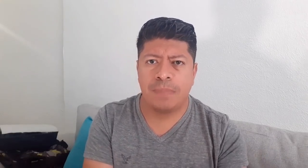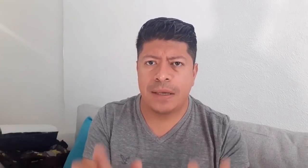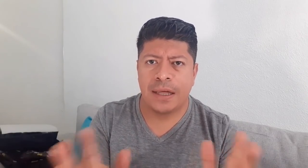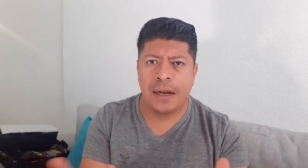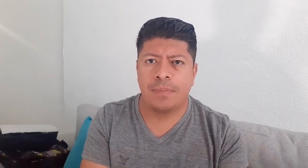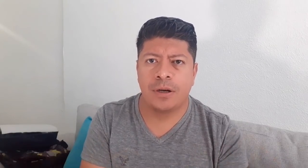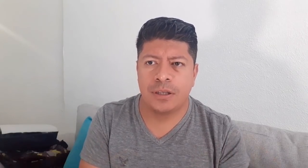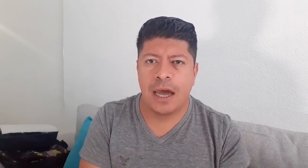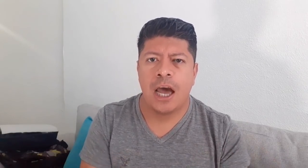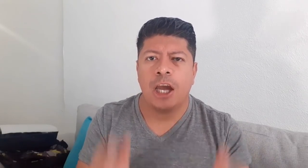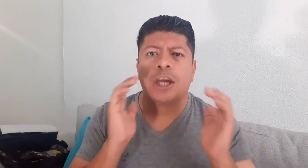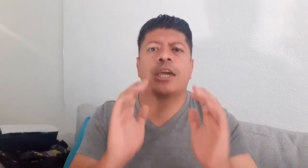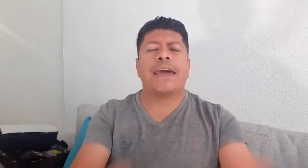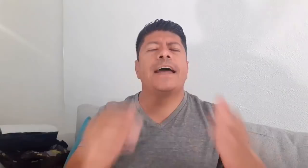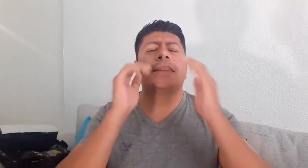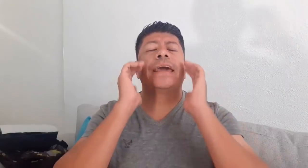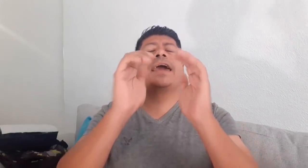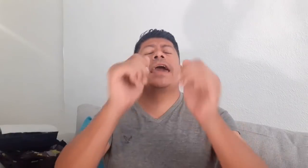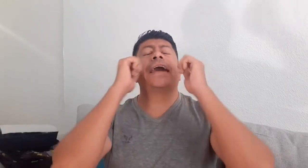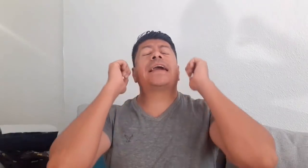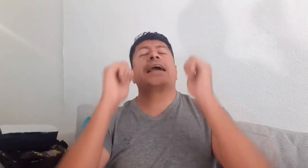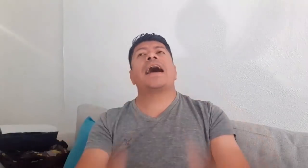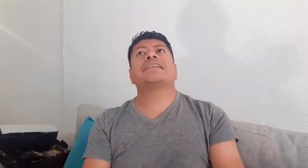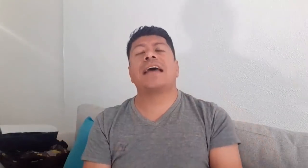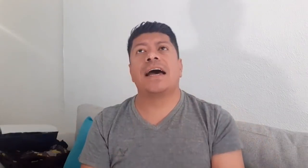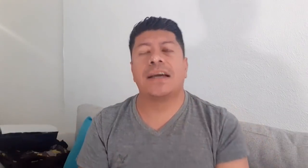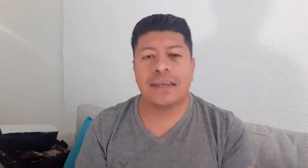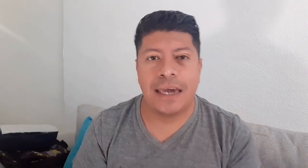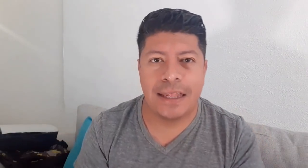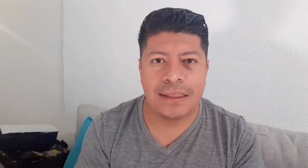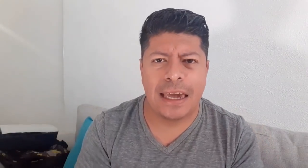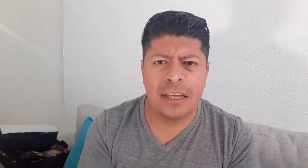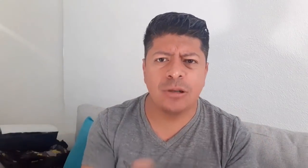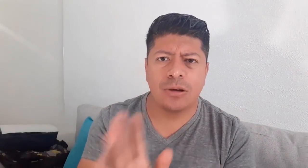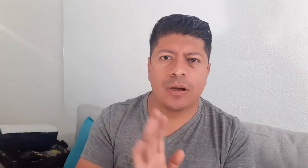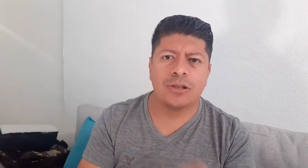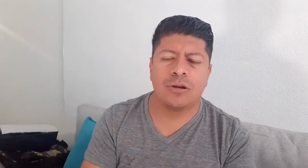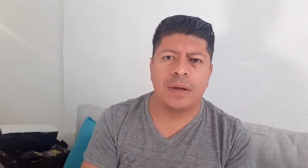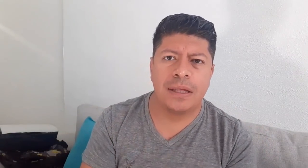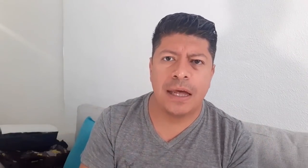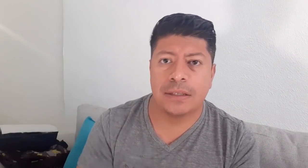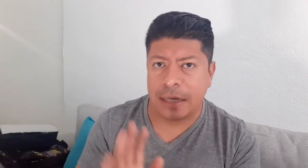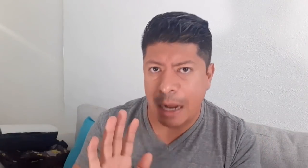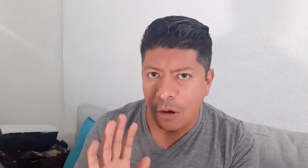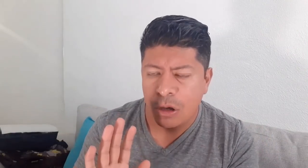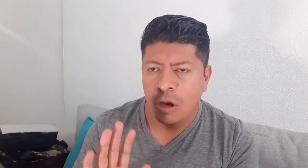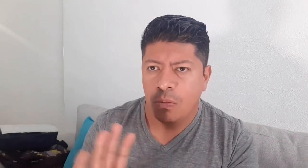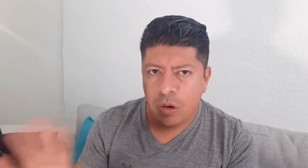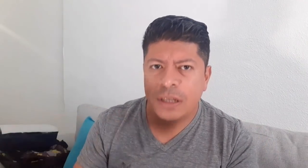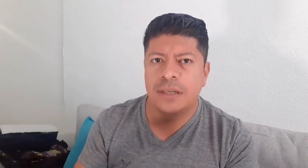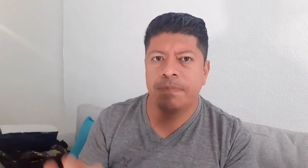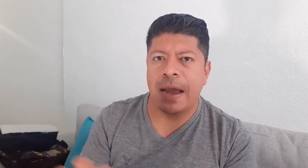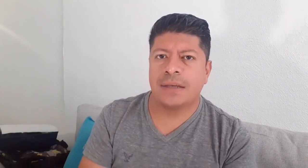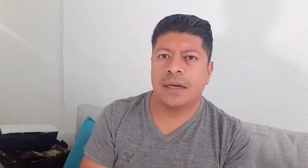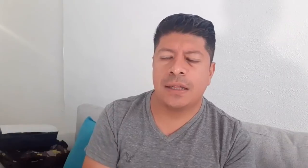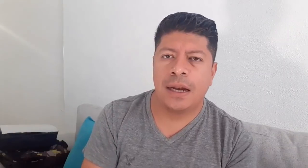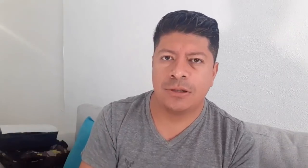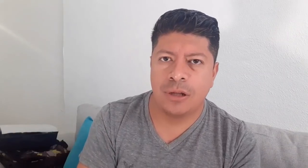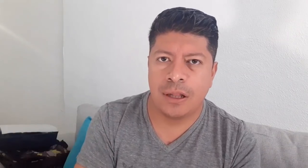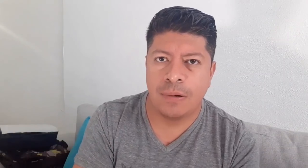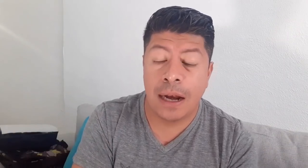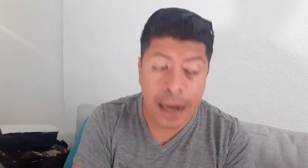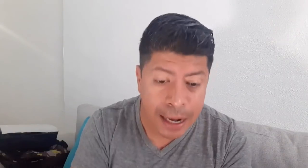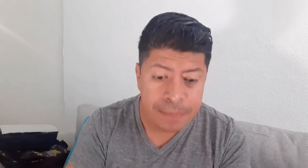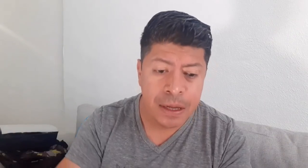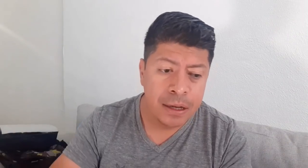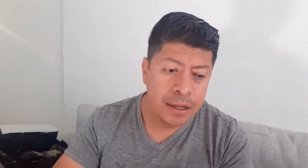con una campaña de la policía. ¡Quédate en casa! ¡Quédate! Esto creo que son medidas, creo, municipales ahí de la